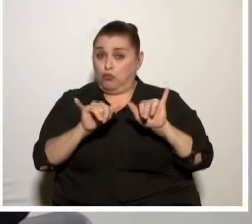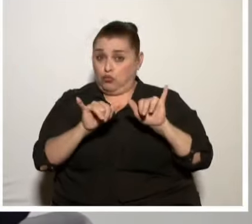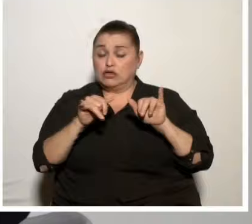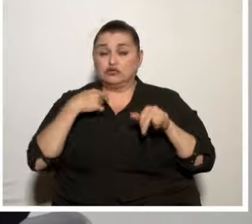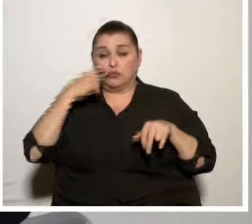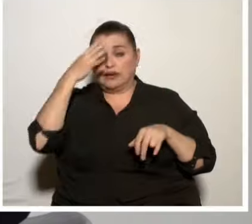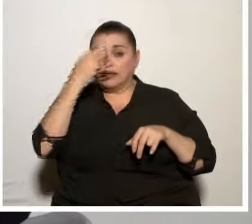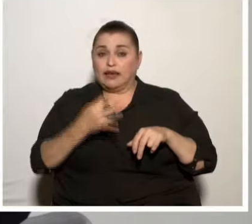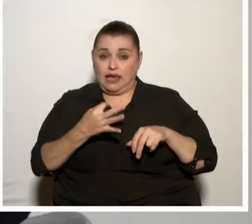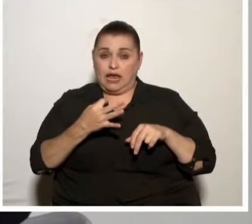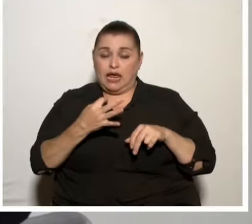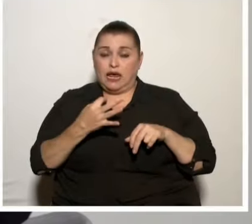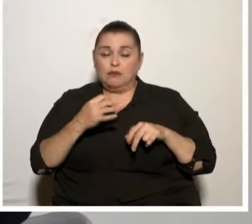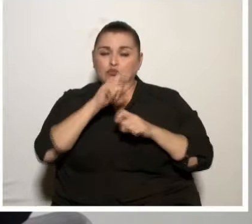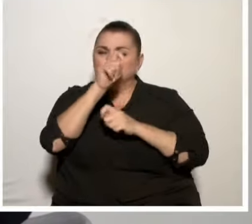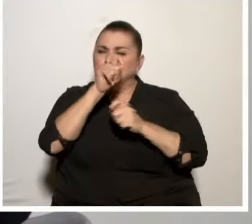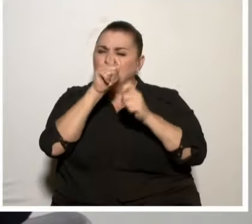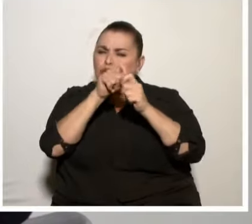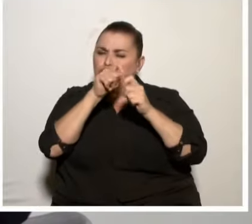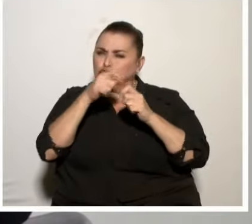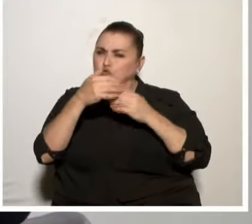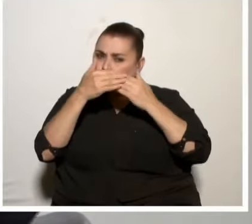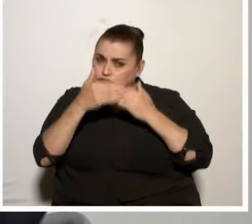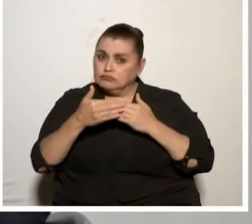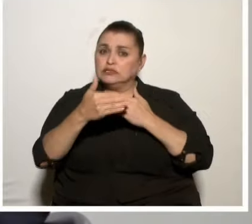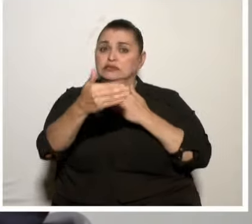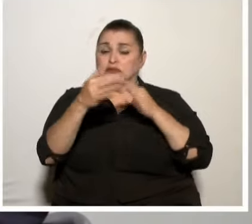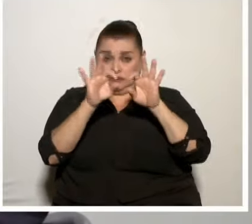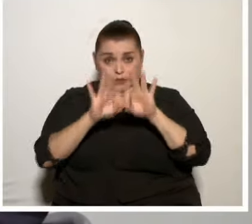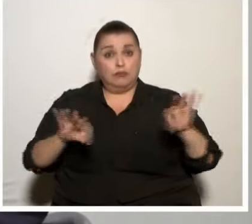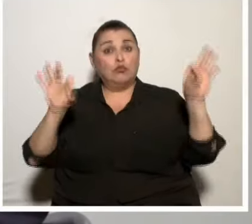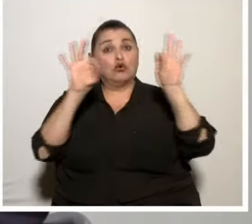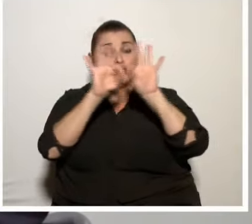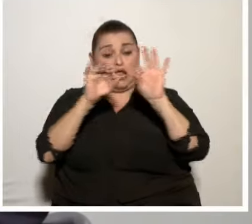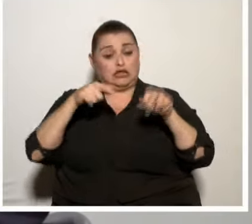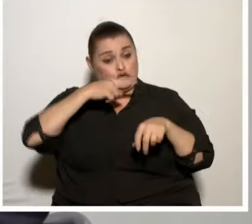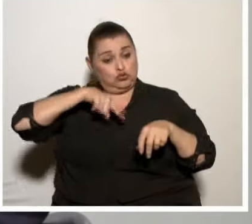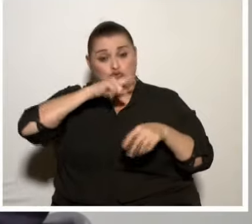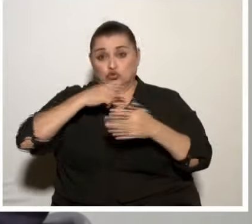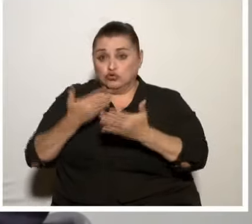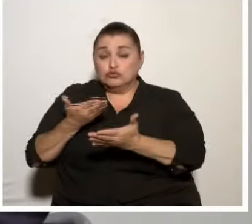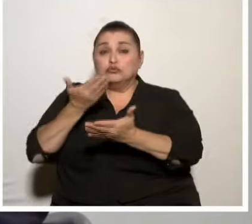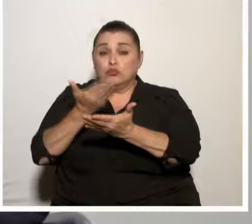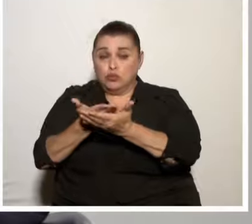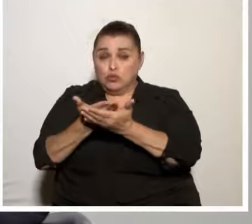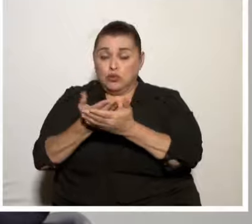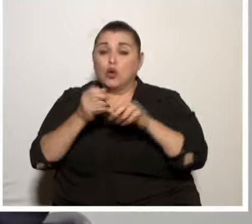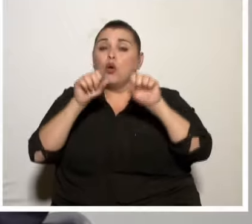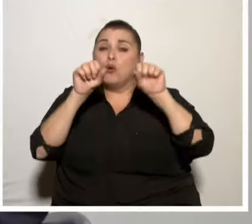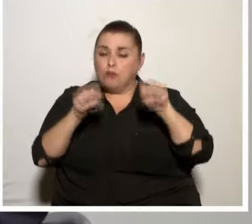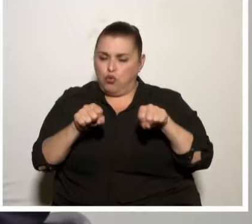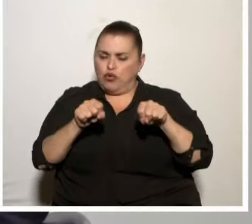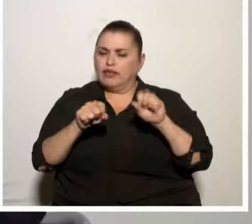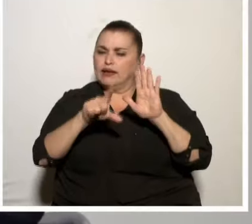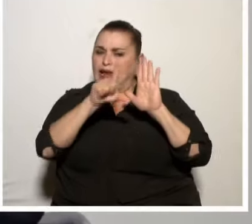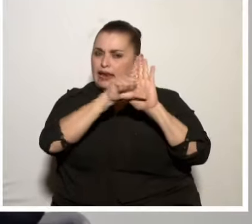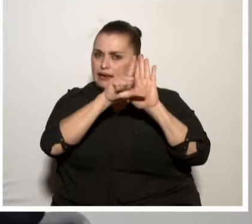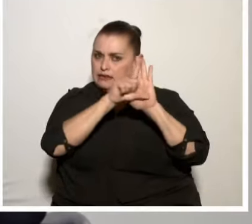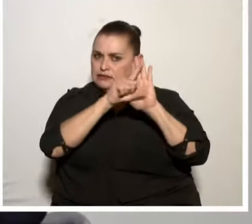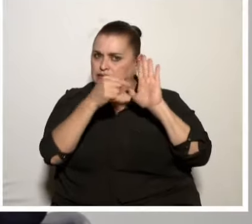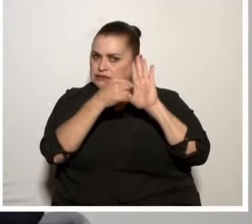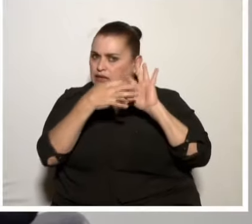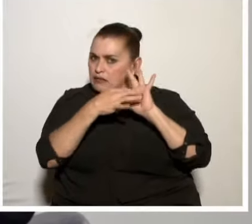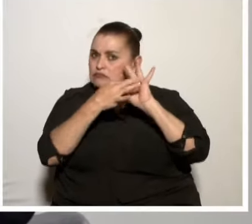creemos que un punto de arranque y muy importante que vamos a implementar es el poder legislar en